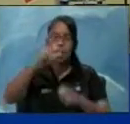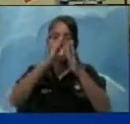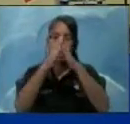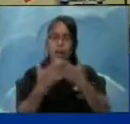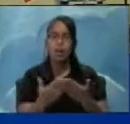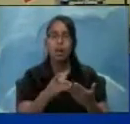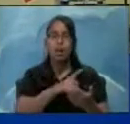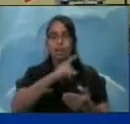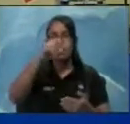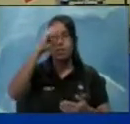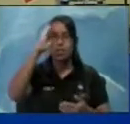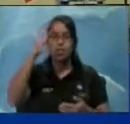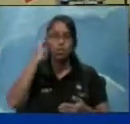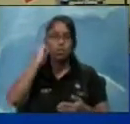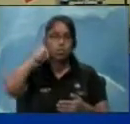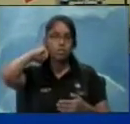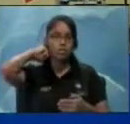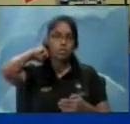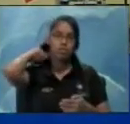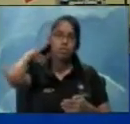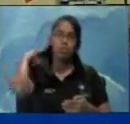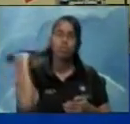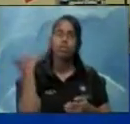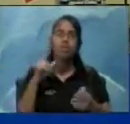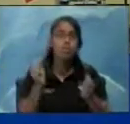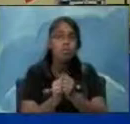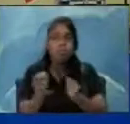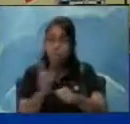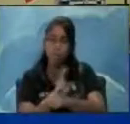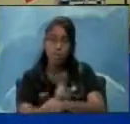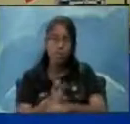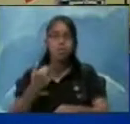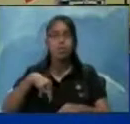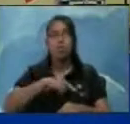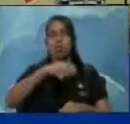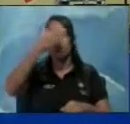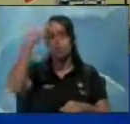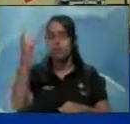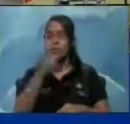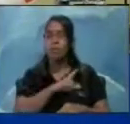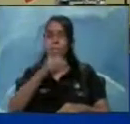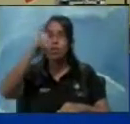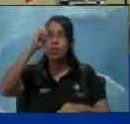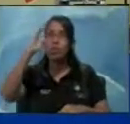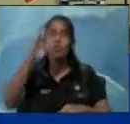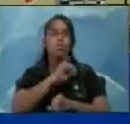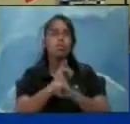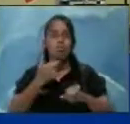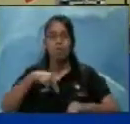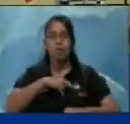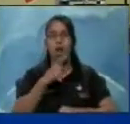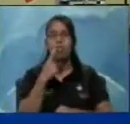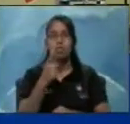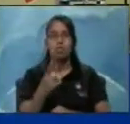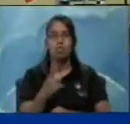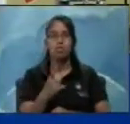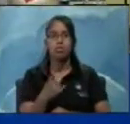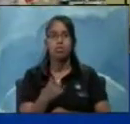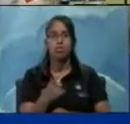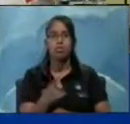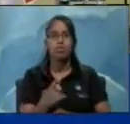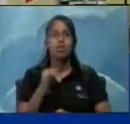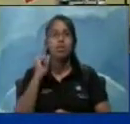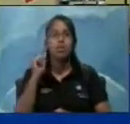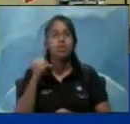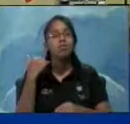Dios de la palabra del señor con frecuencia nos olvidamos de lo que nos ha dicho el señor y